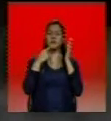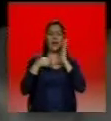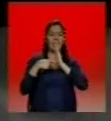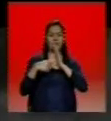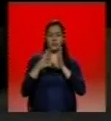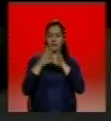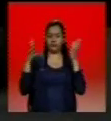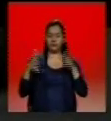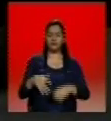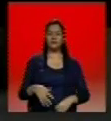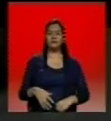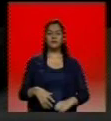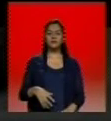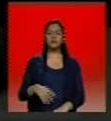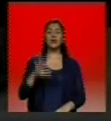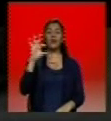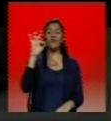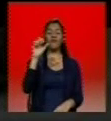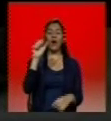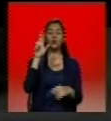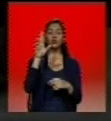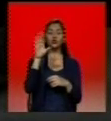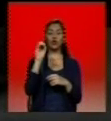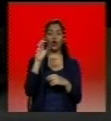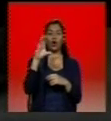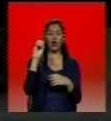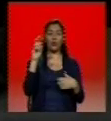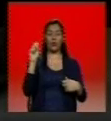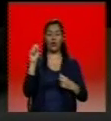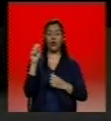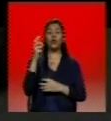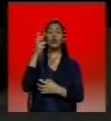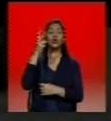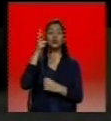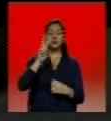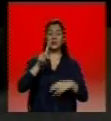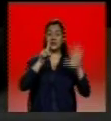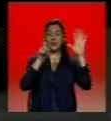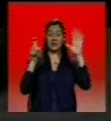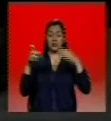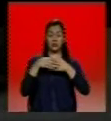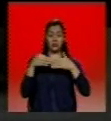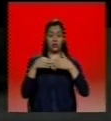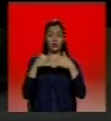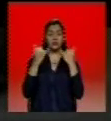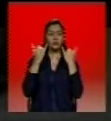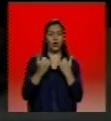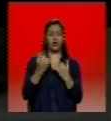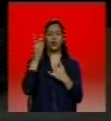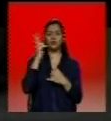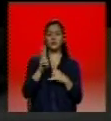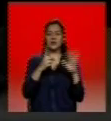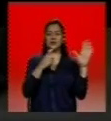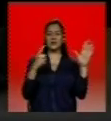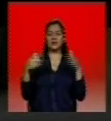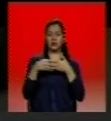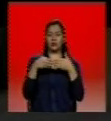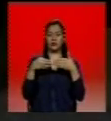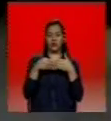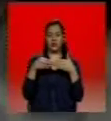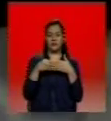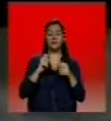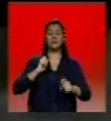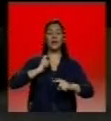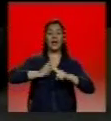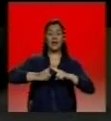ejemplos. Fausto Cobo, que el 2001 recibía 661 dólares de pensión, ahora recibe 2.600 dólares. El ex